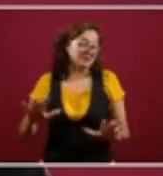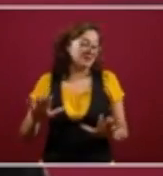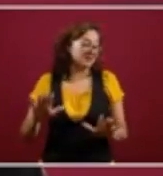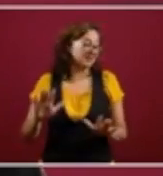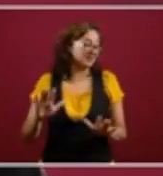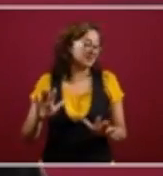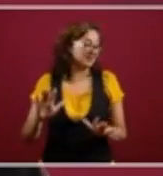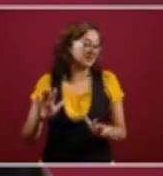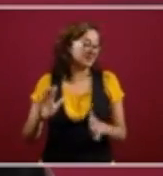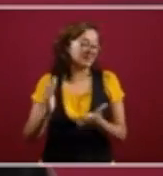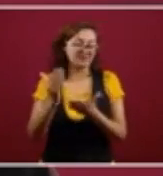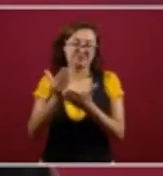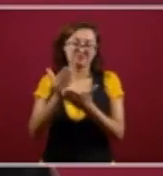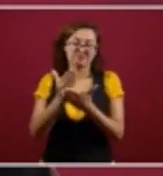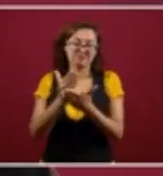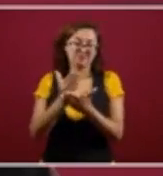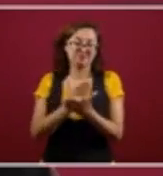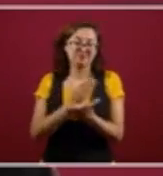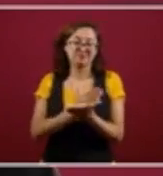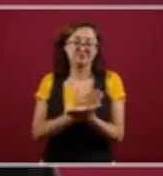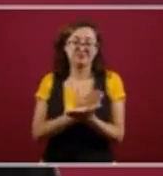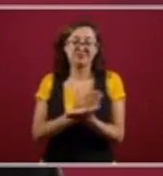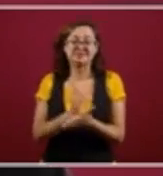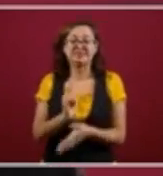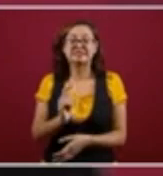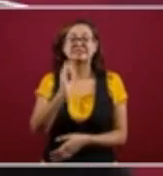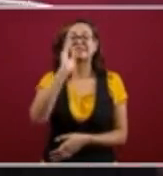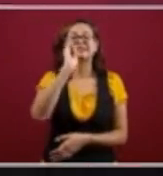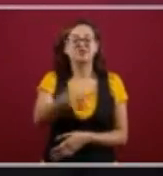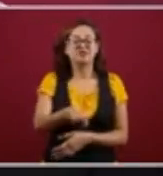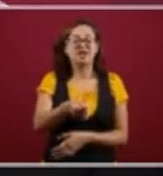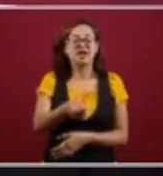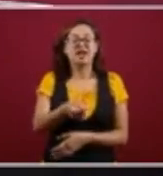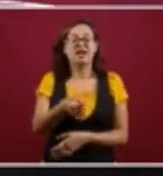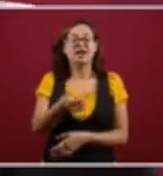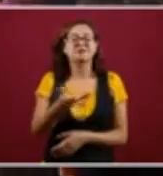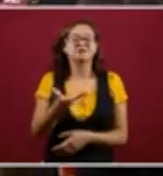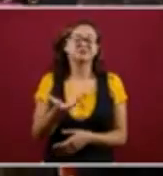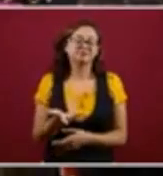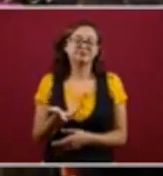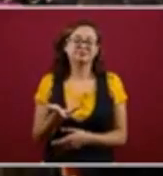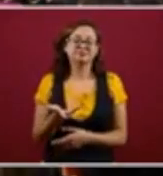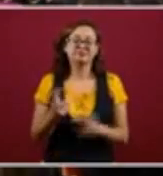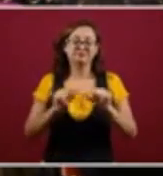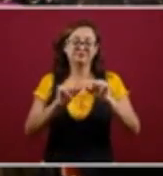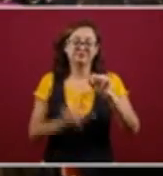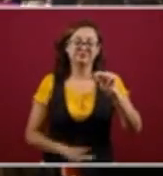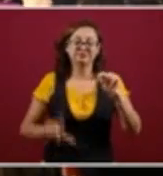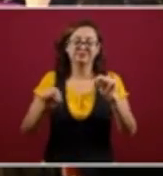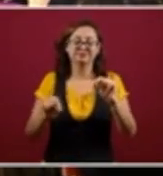es que ya México es el principal socio comercial